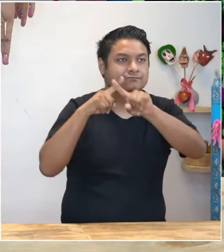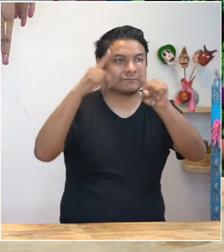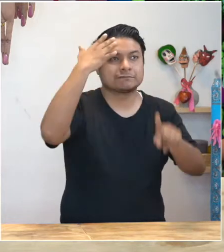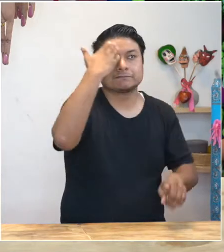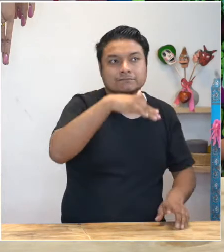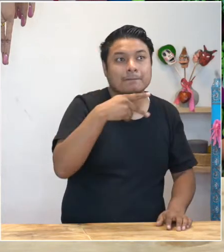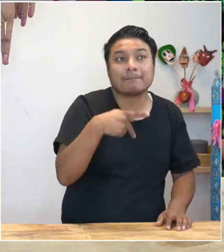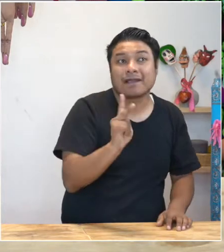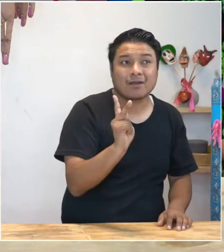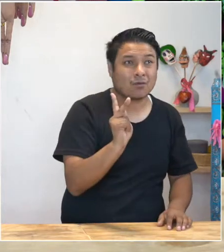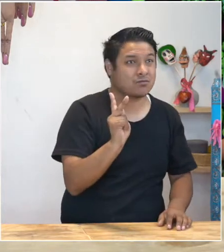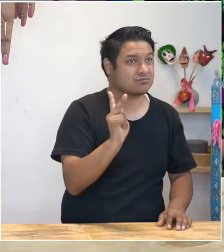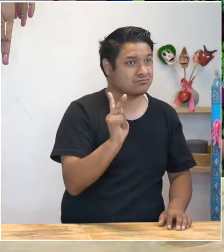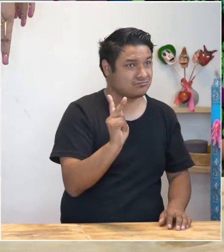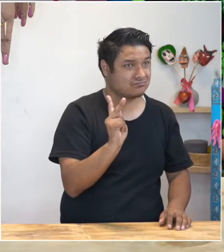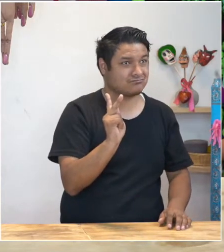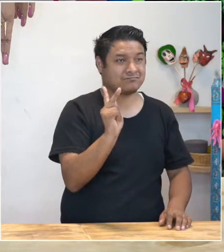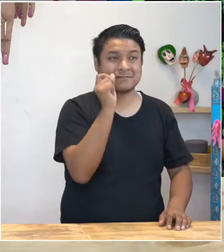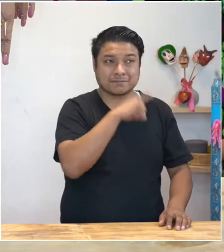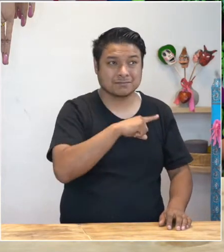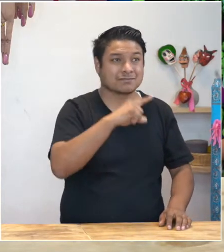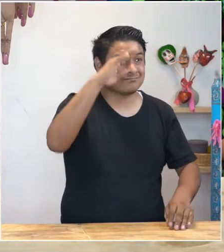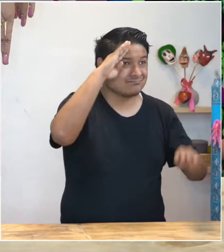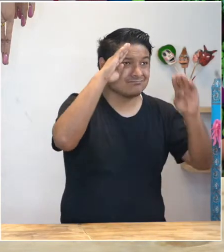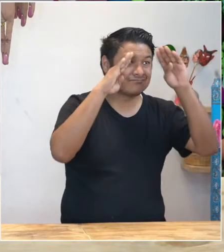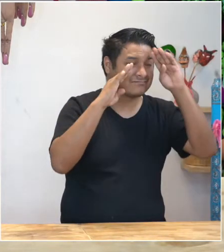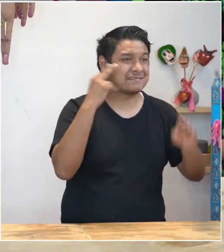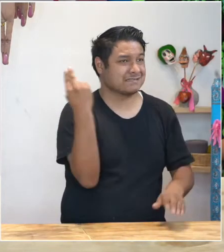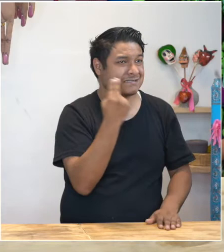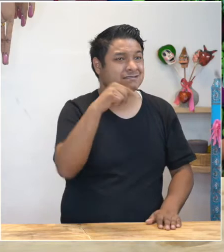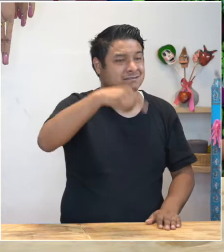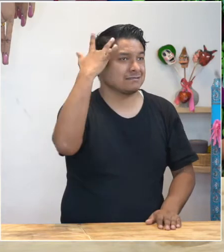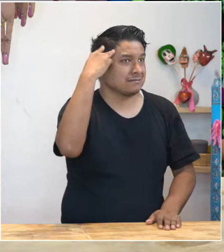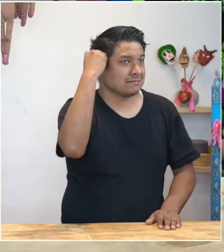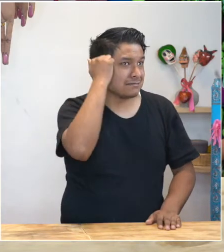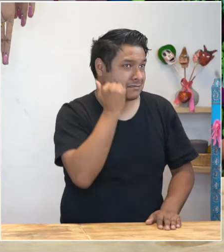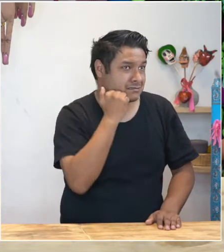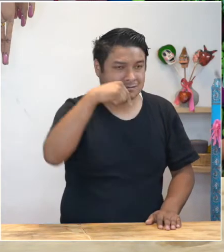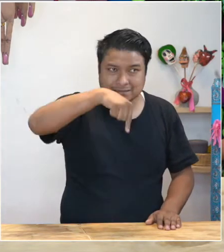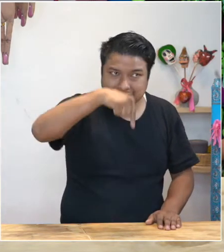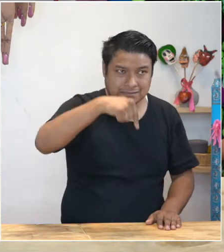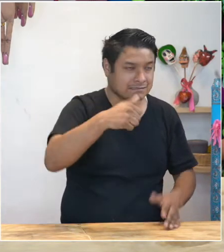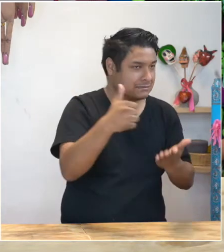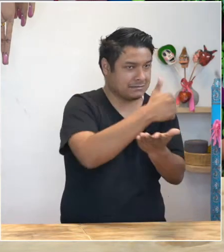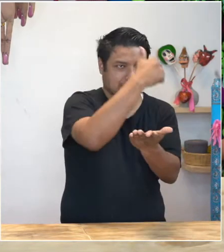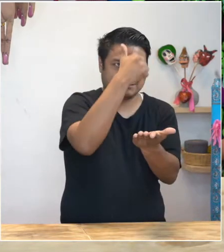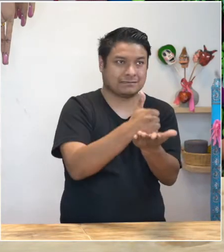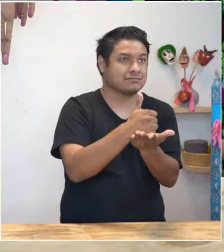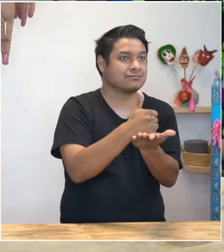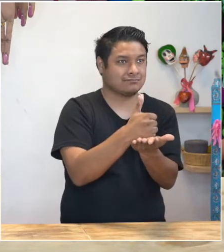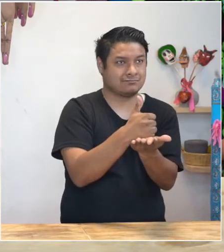también necesitan de nosotros, que también necesitan que nosotros aprendamos, en este caso con la comunidad